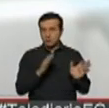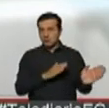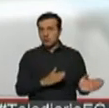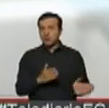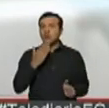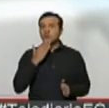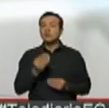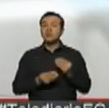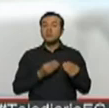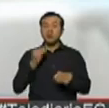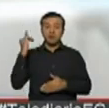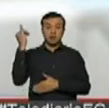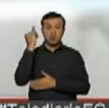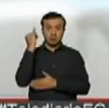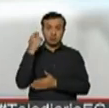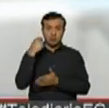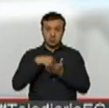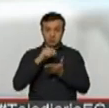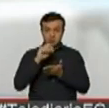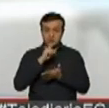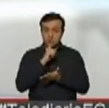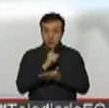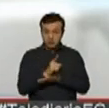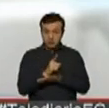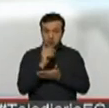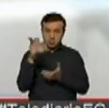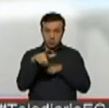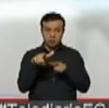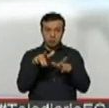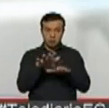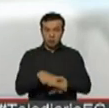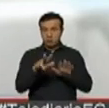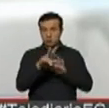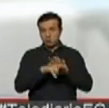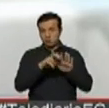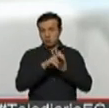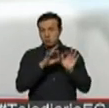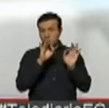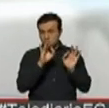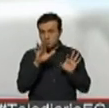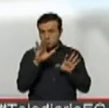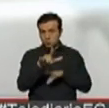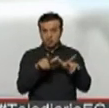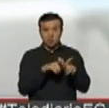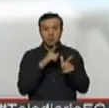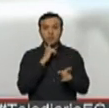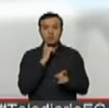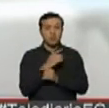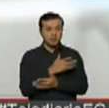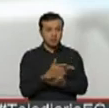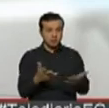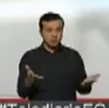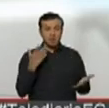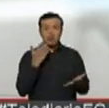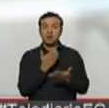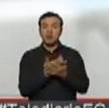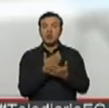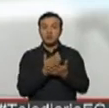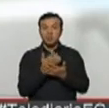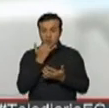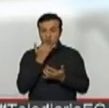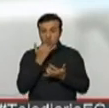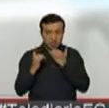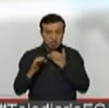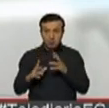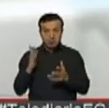través de los cuales la industria lícita pueda utilizar estos espacios, y a través de la correcta utilización de estos espacios romper proteger la economía ilegal, como